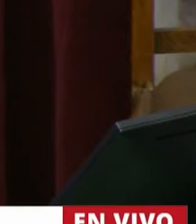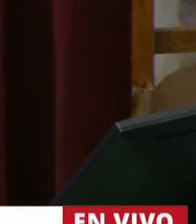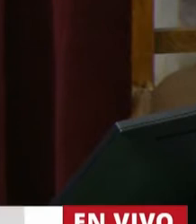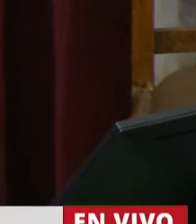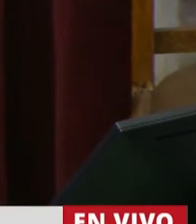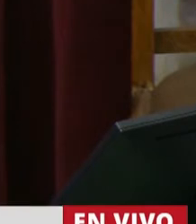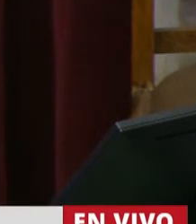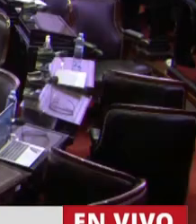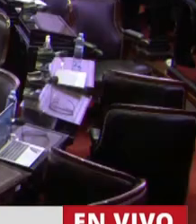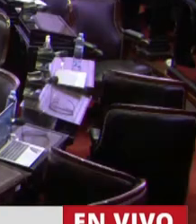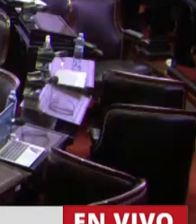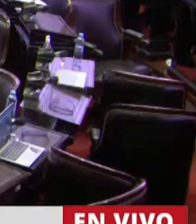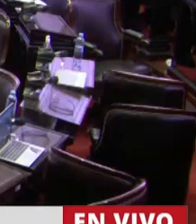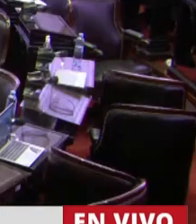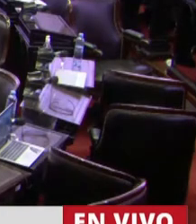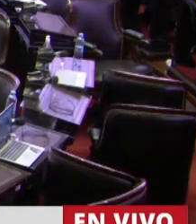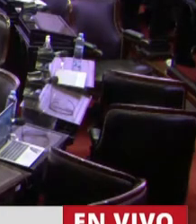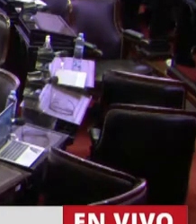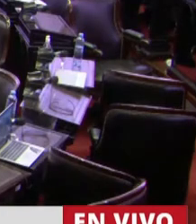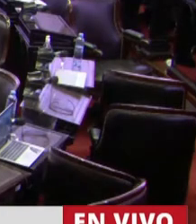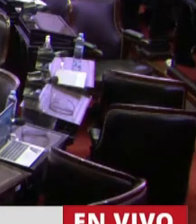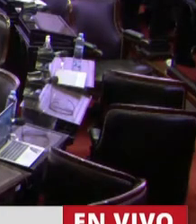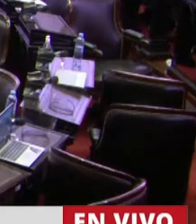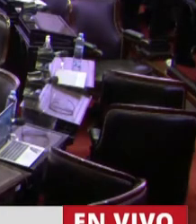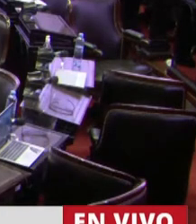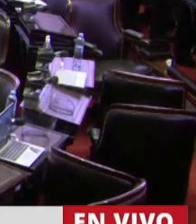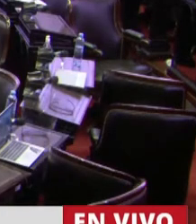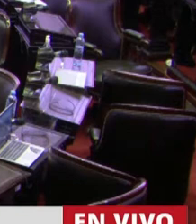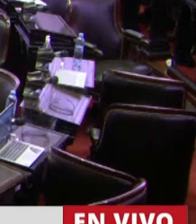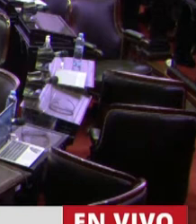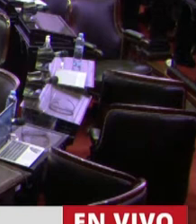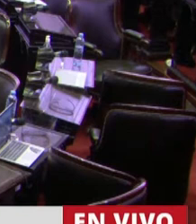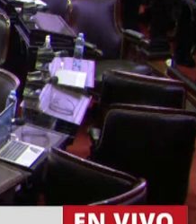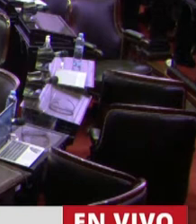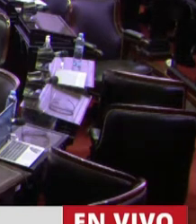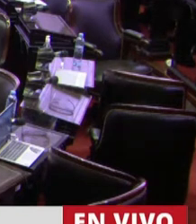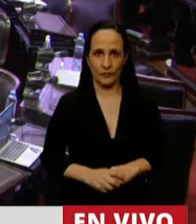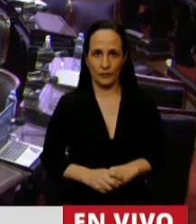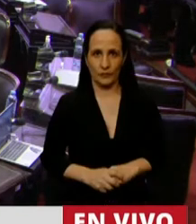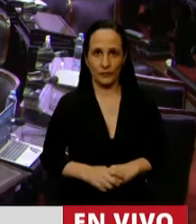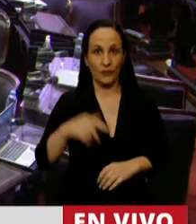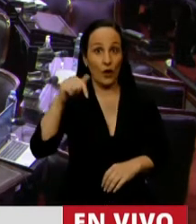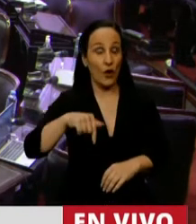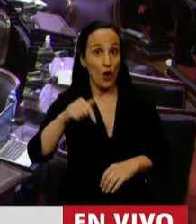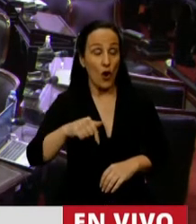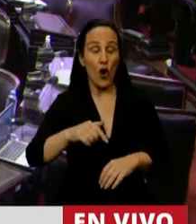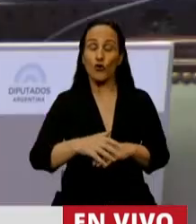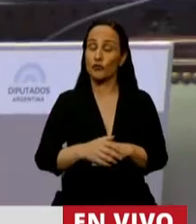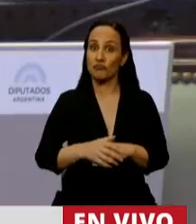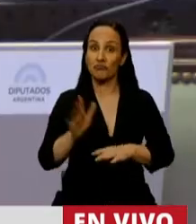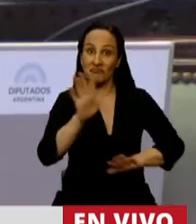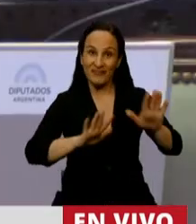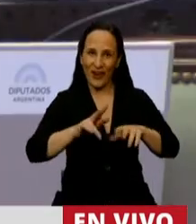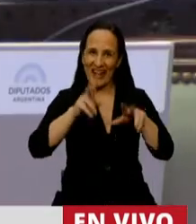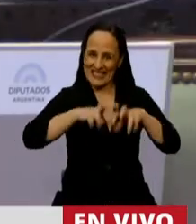Muchas gracias, señora presidenta. Bueno, hoy cuando nos repartían las bancas, quienes nos ubicaban en